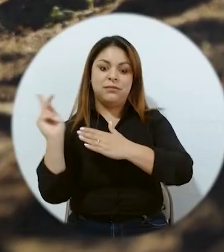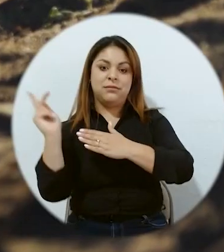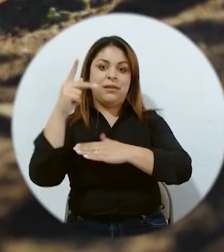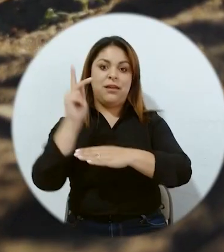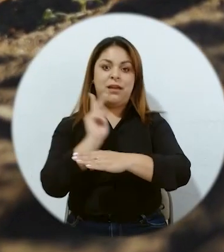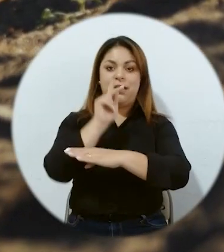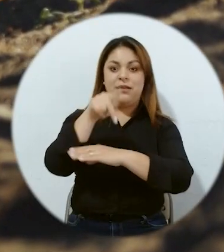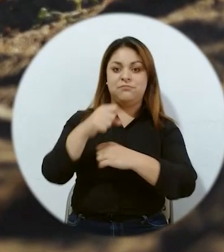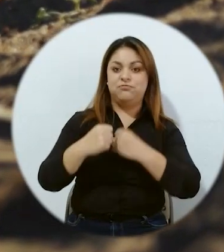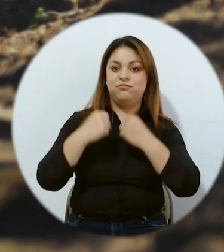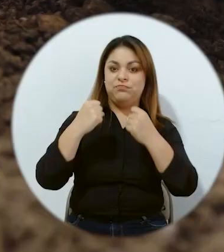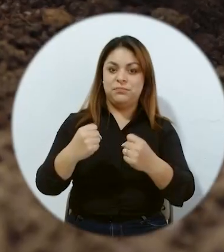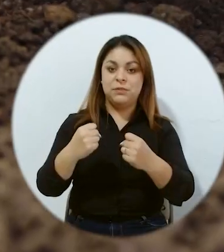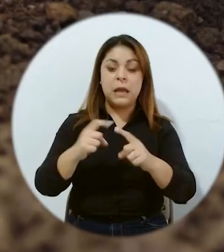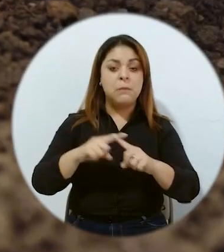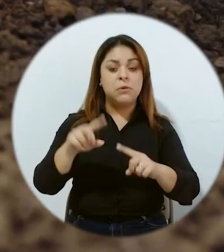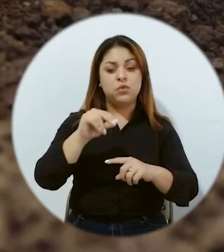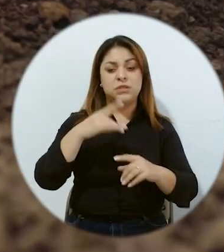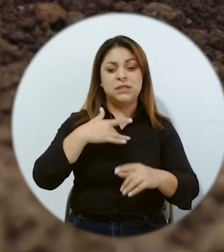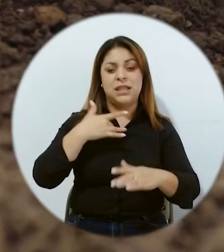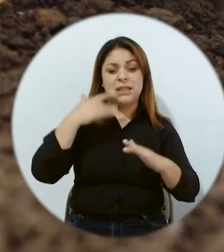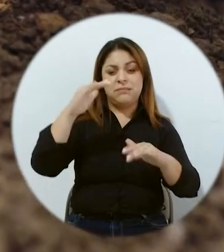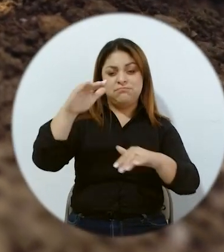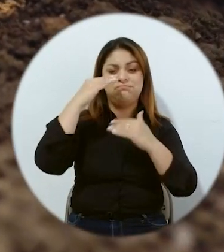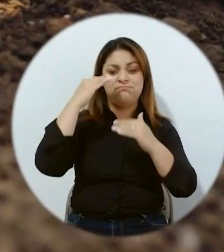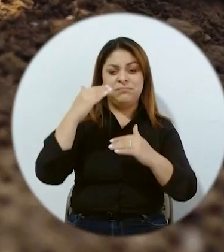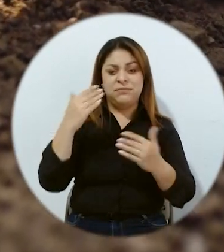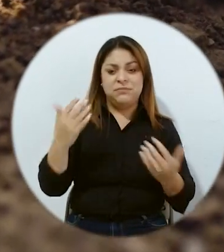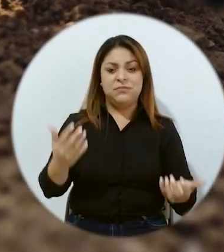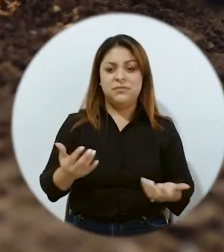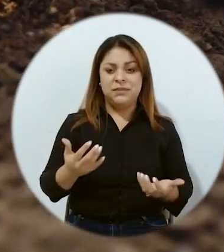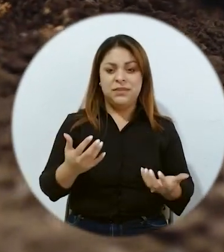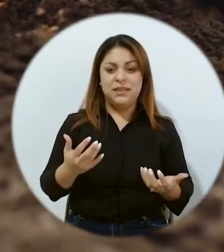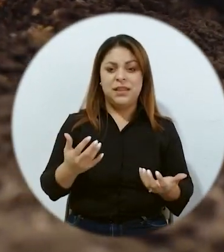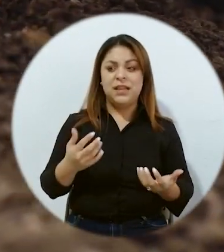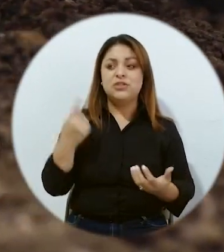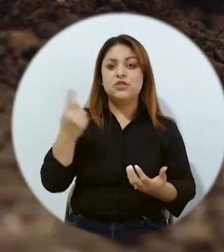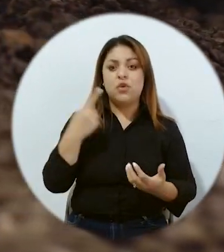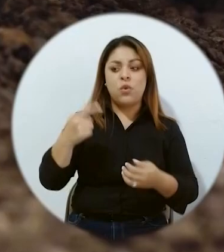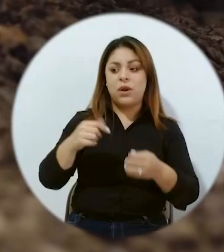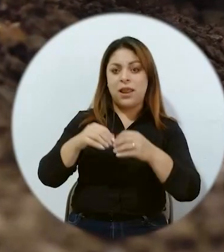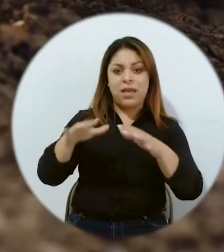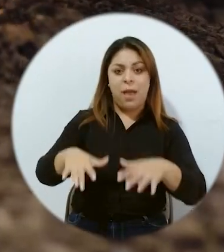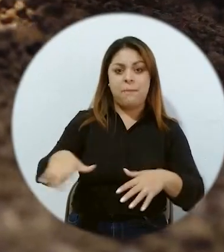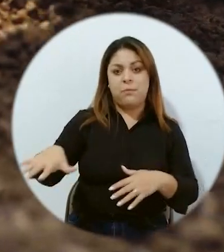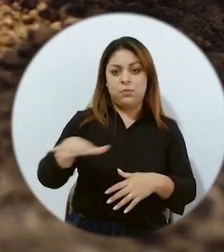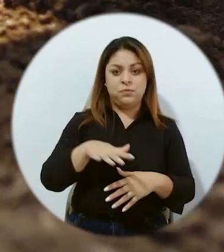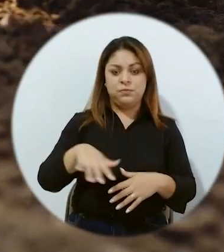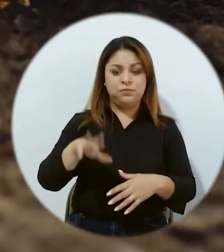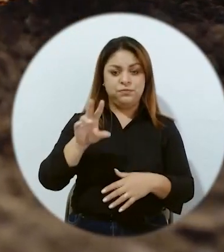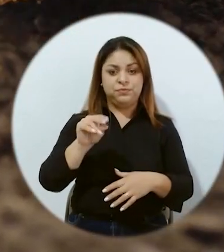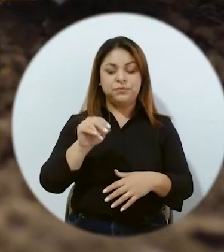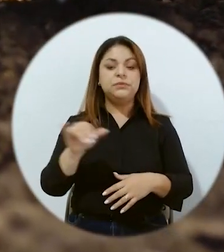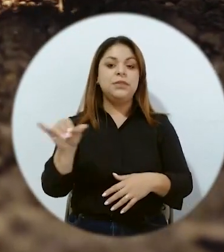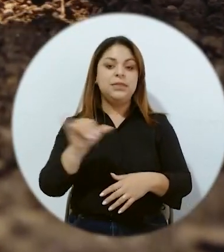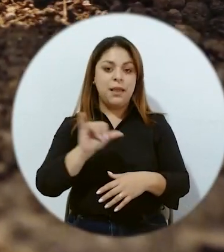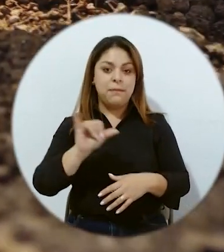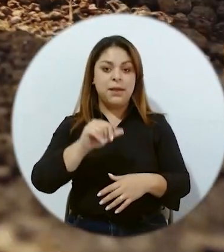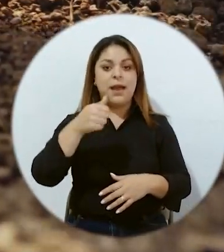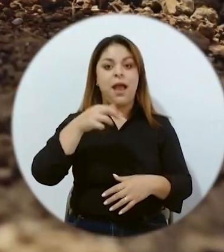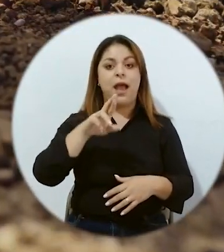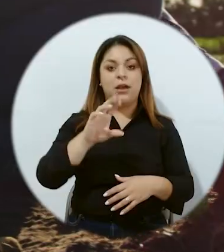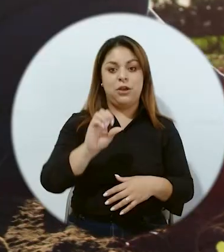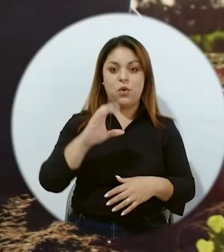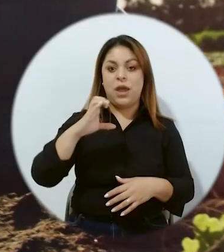de la finca. Pero no nos limitamos nada más a las sinergias propiamente en el campo, sino la